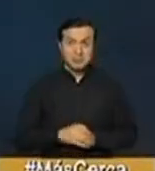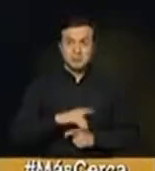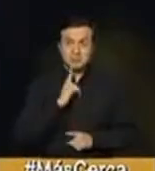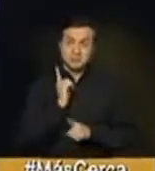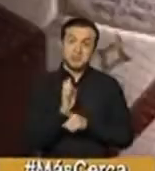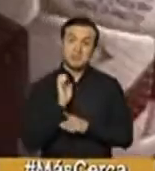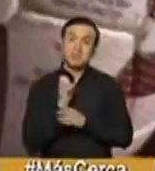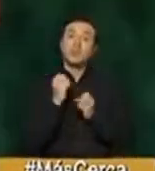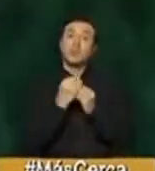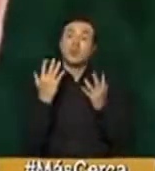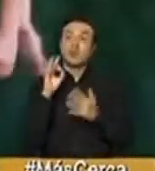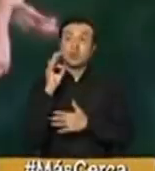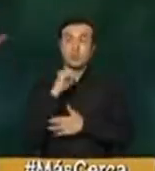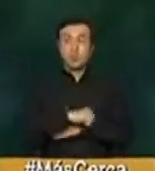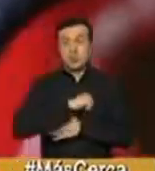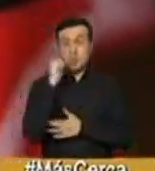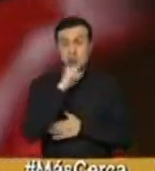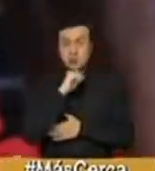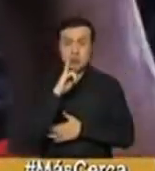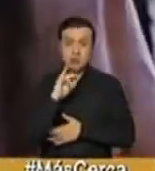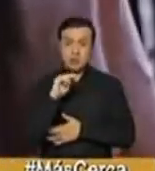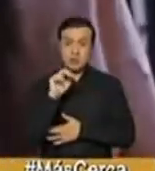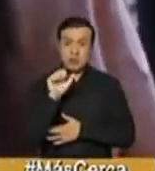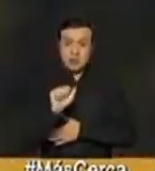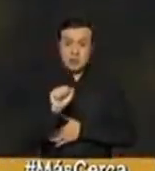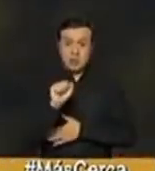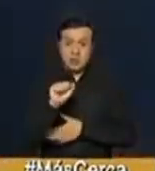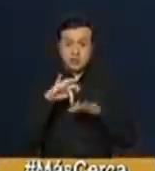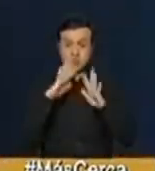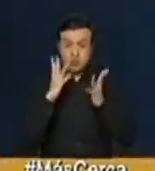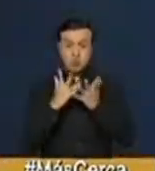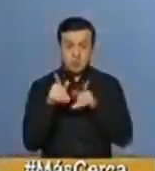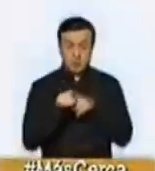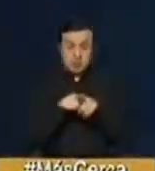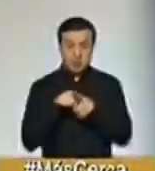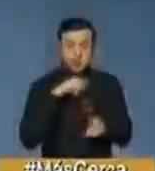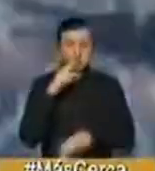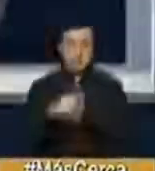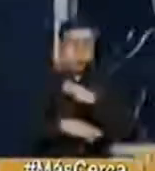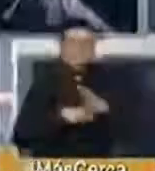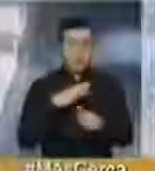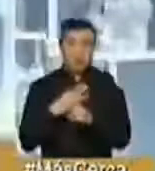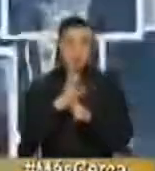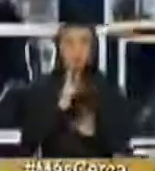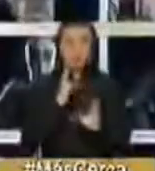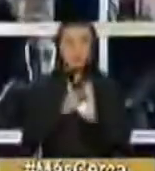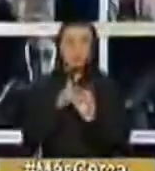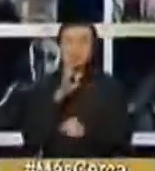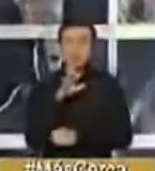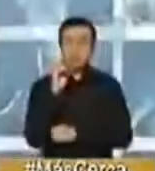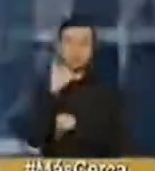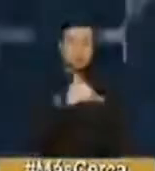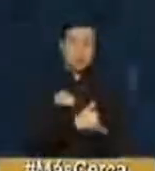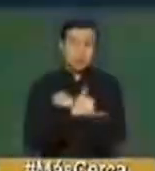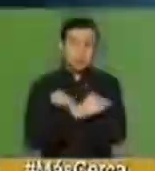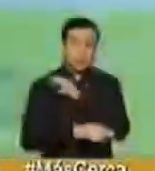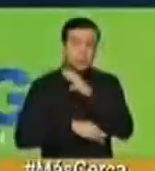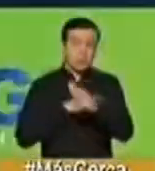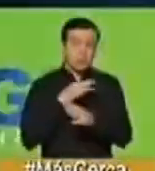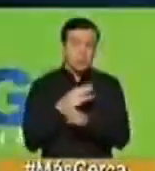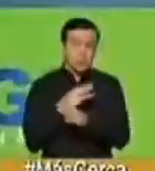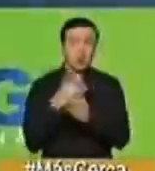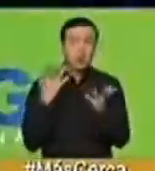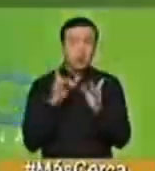país obtuvo 19 medallas en el INAS Global Games, que es el certamen mundial en donde participaron 50 países del mundo